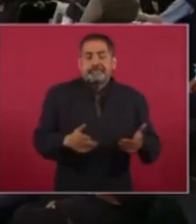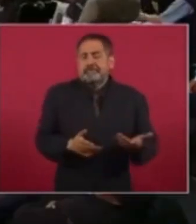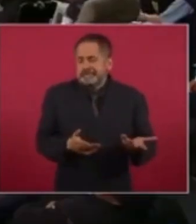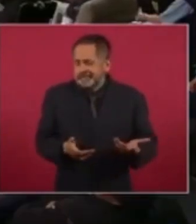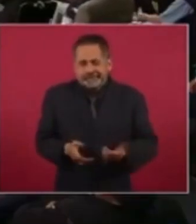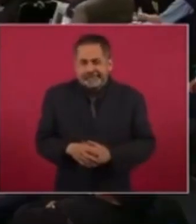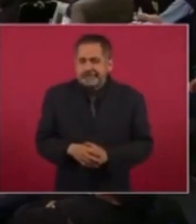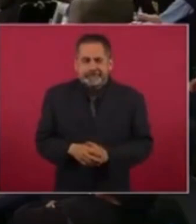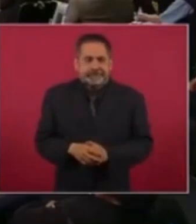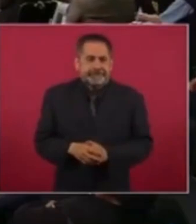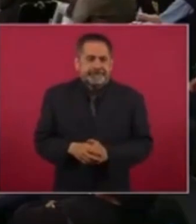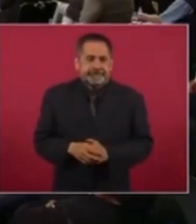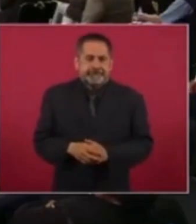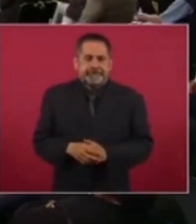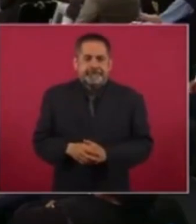el que por hoy